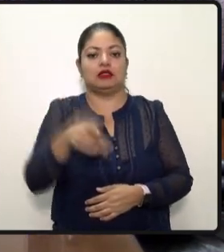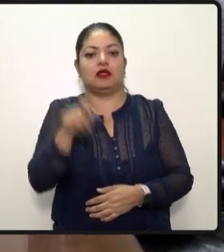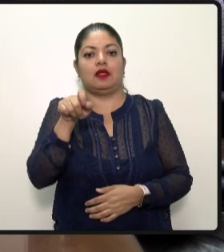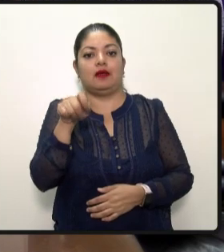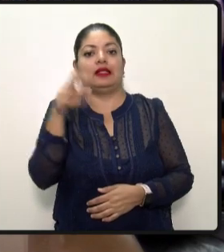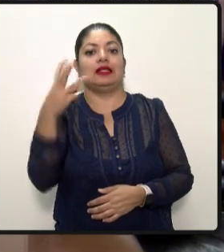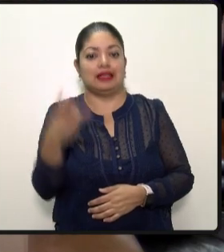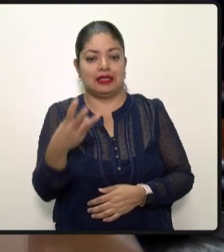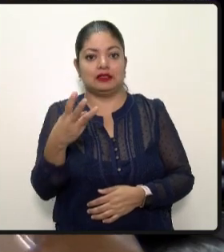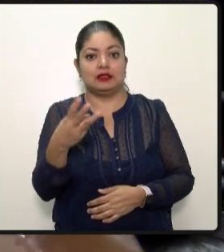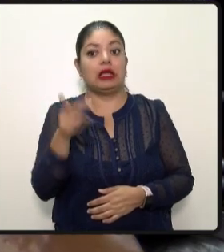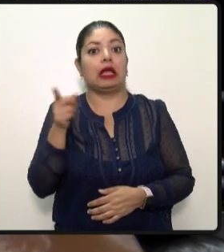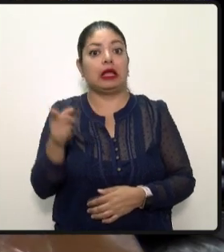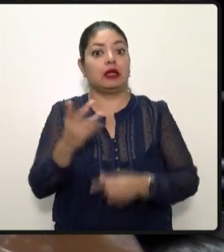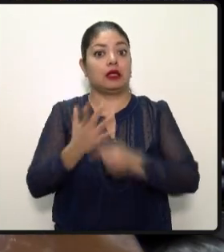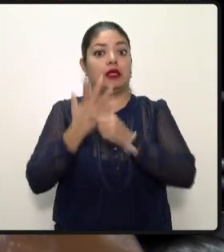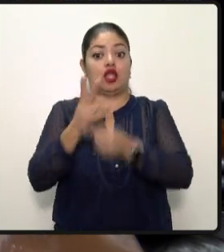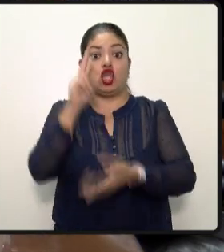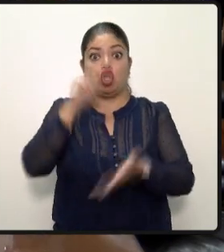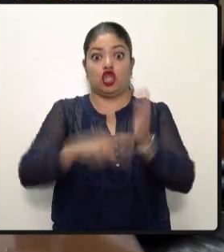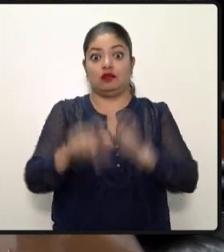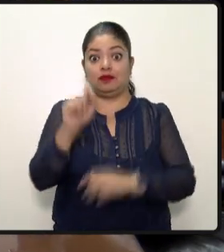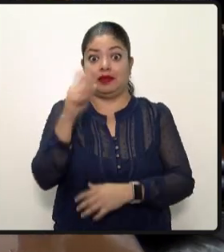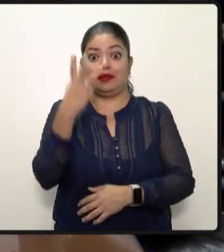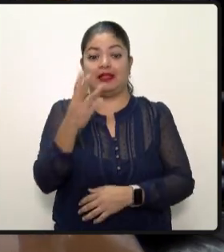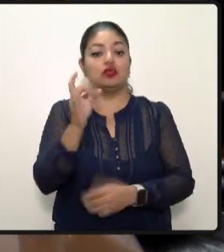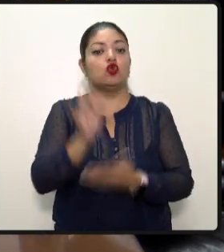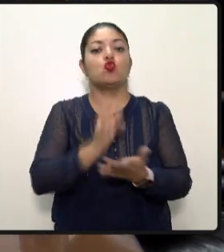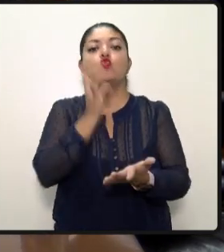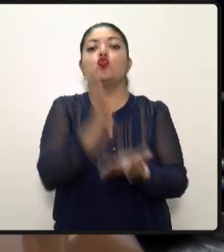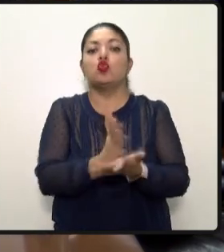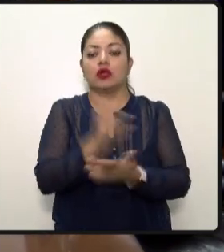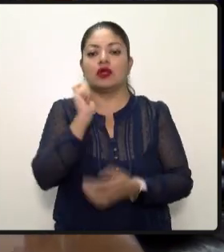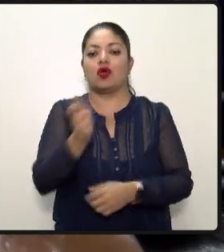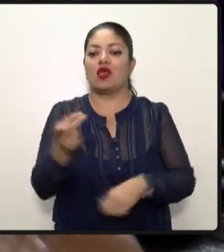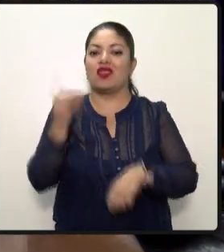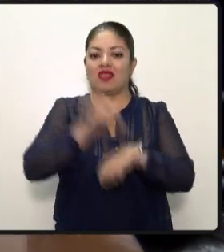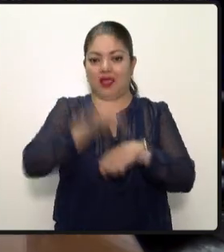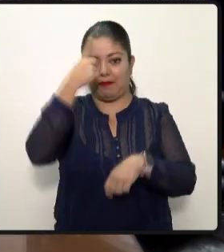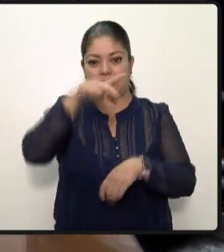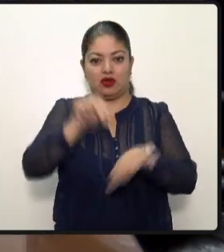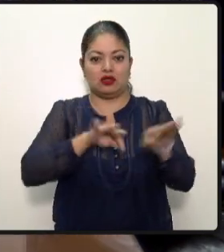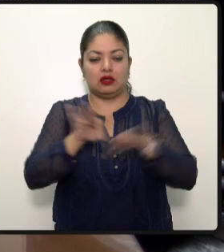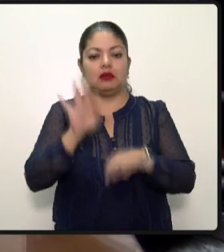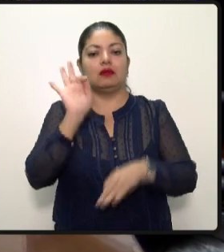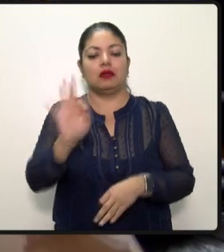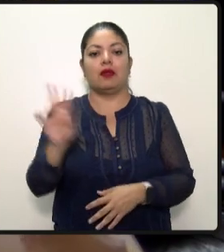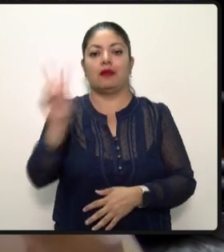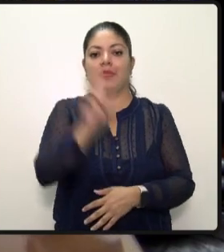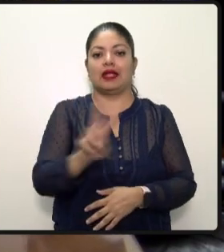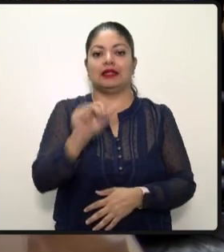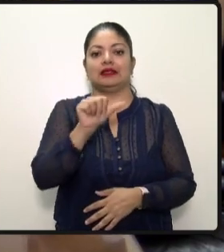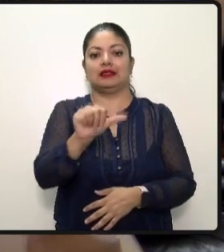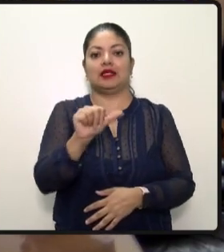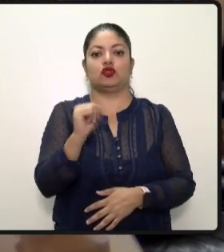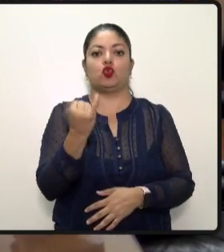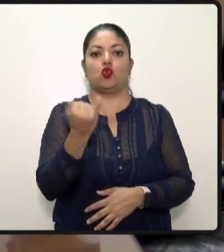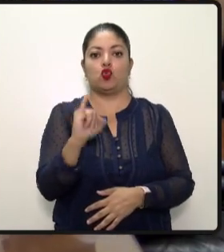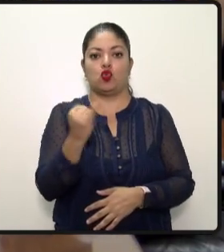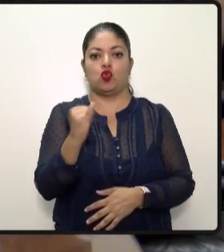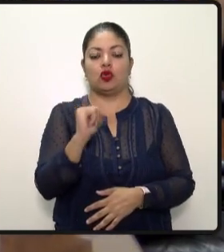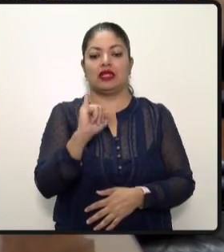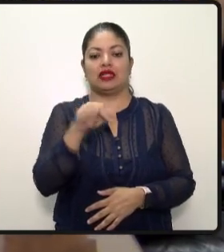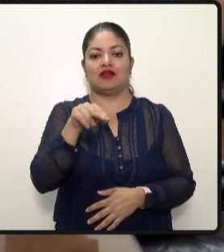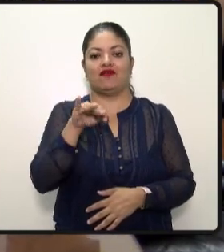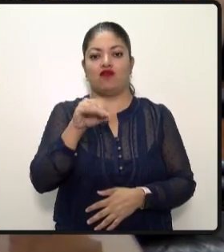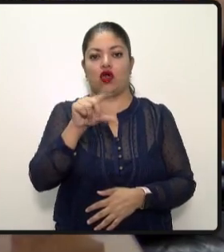23, estableciendo que este año del 2023, por única ocasión, el día inhábil declarado será el viernes 16 de junio, el infolec